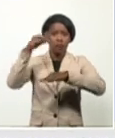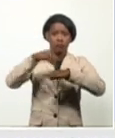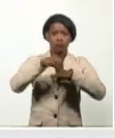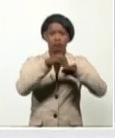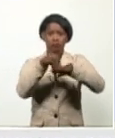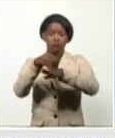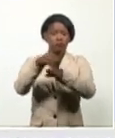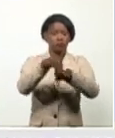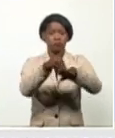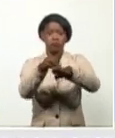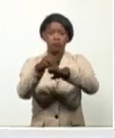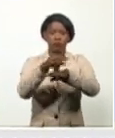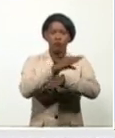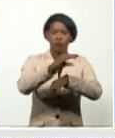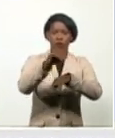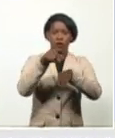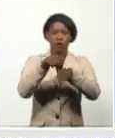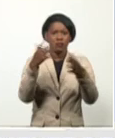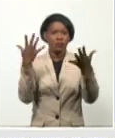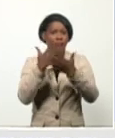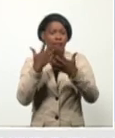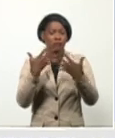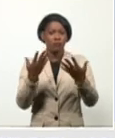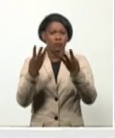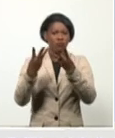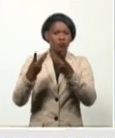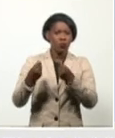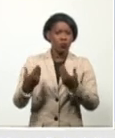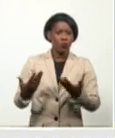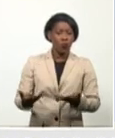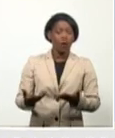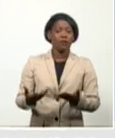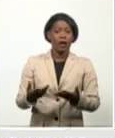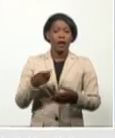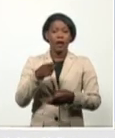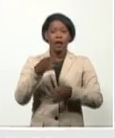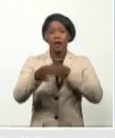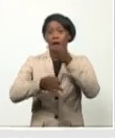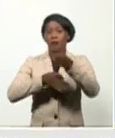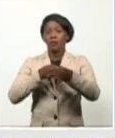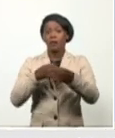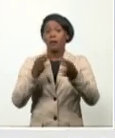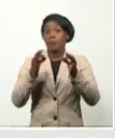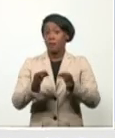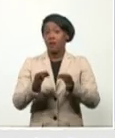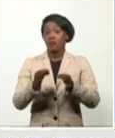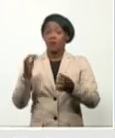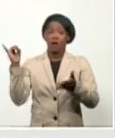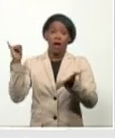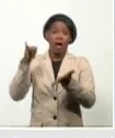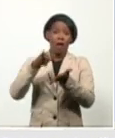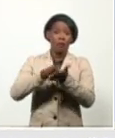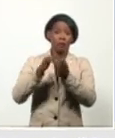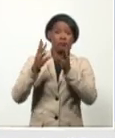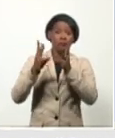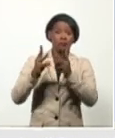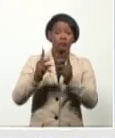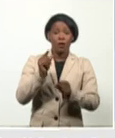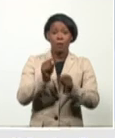venían con ellas en el avión y que indiscutiblemente se mantienen como